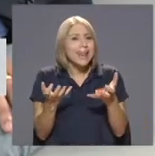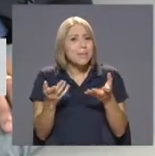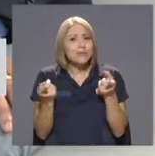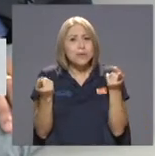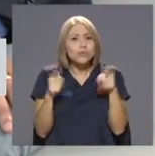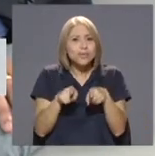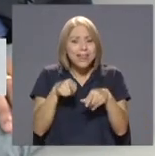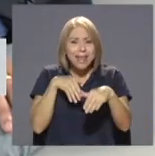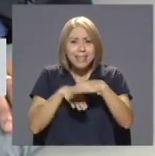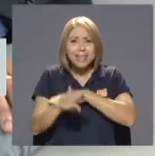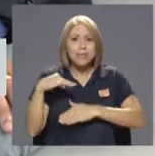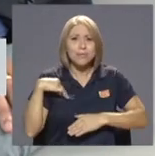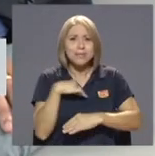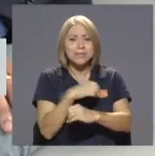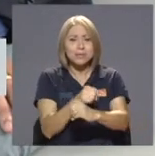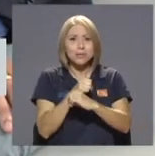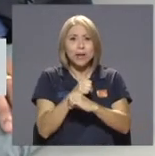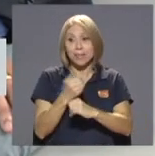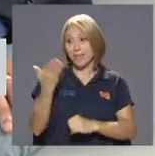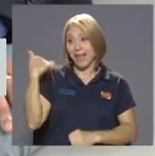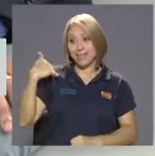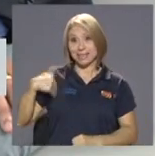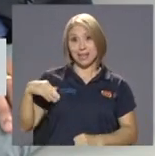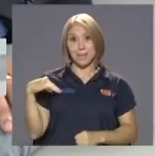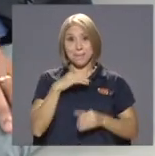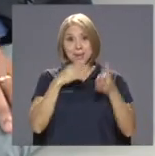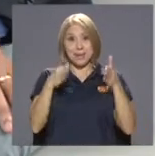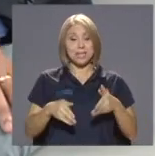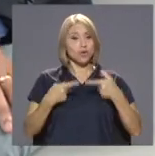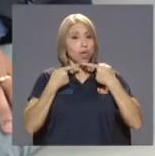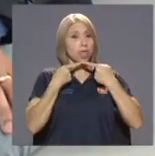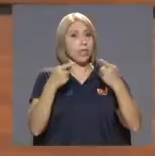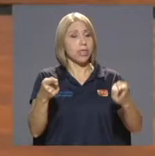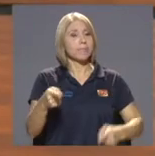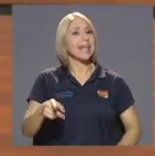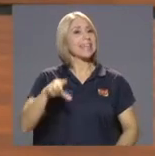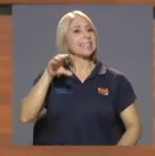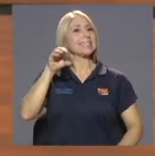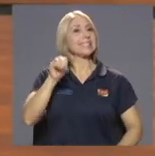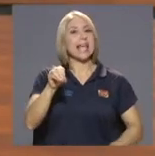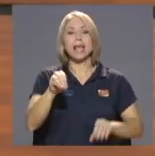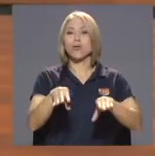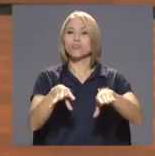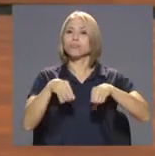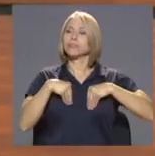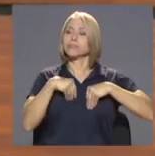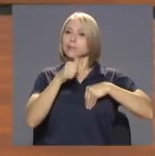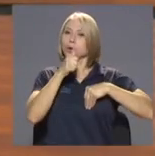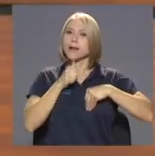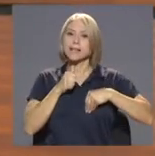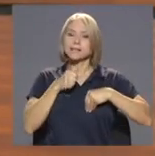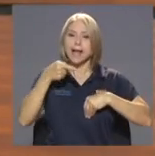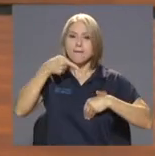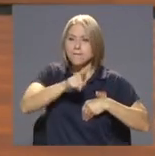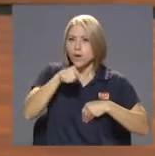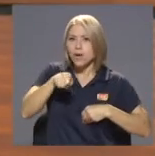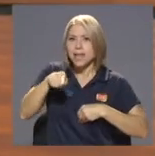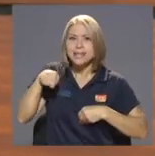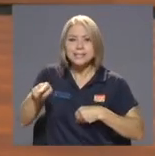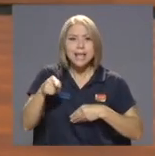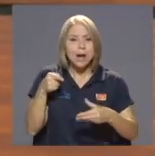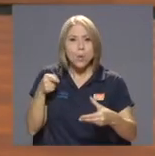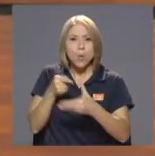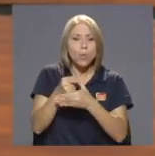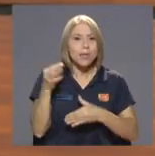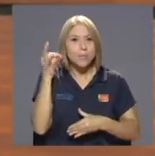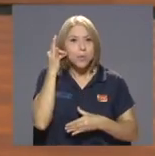en el ministerio. De hecho, el ministro sacó una declaratoria de cero tolerancia a la violencia, contra todo tipo de violencia contra las mujeres